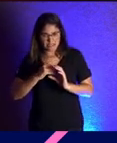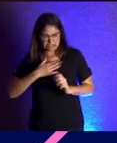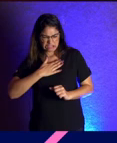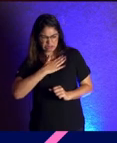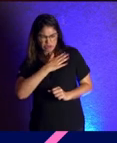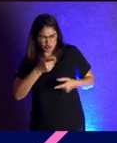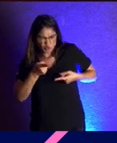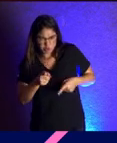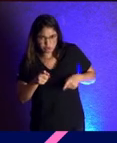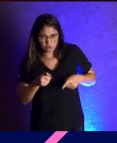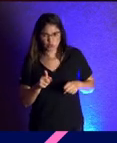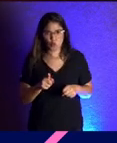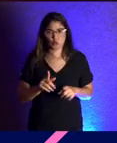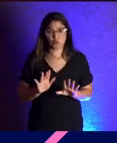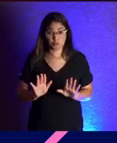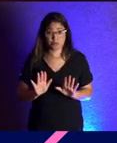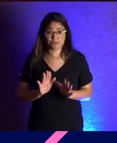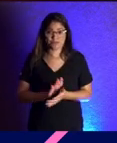un contexto que